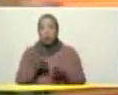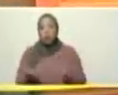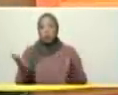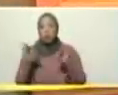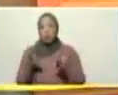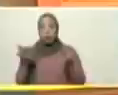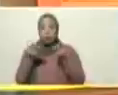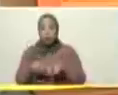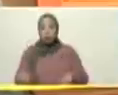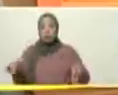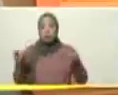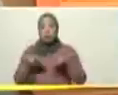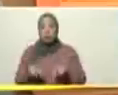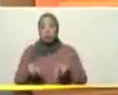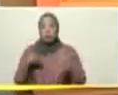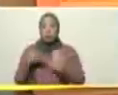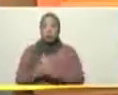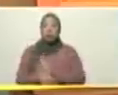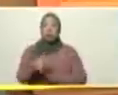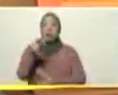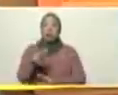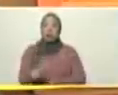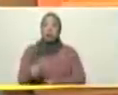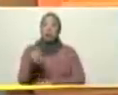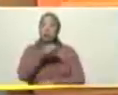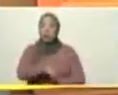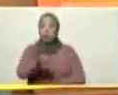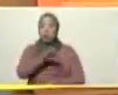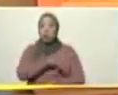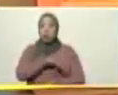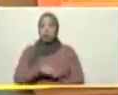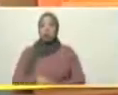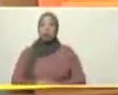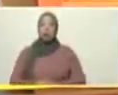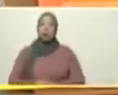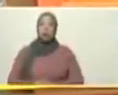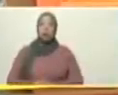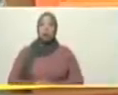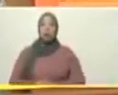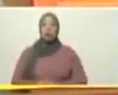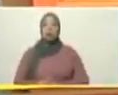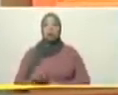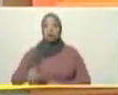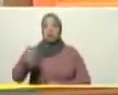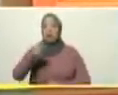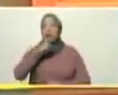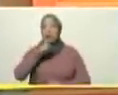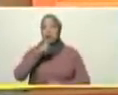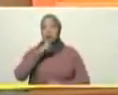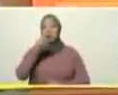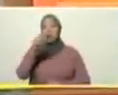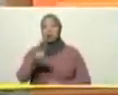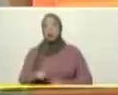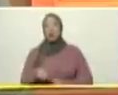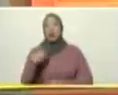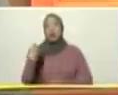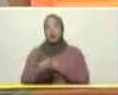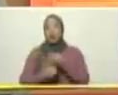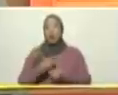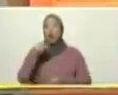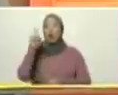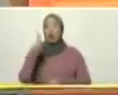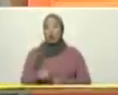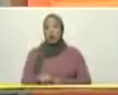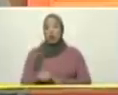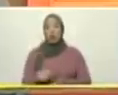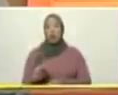sus maneras diversas, sociales, como se ha manifestado, es mucho más que pertinente y también lo es desmontar